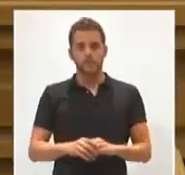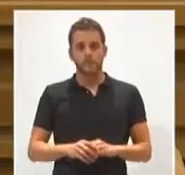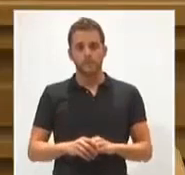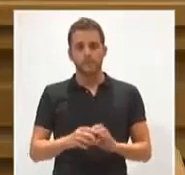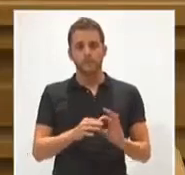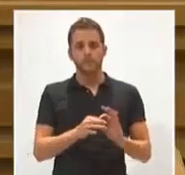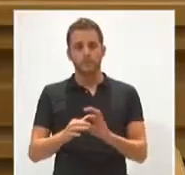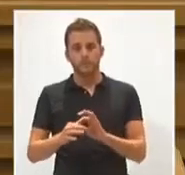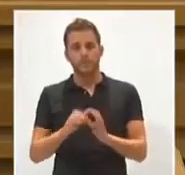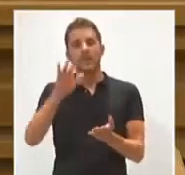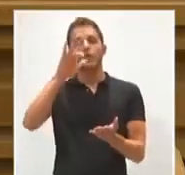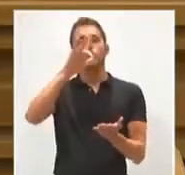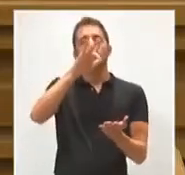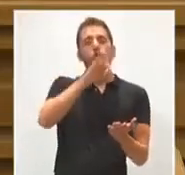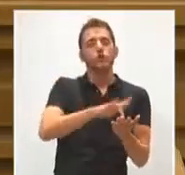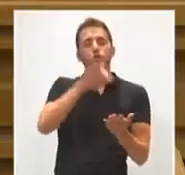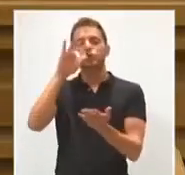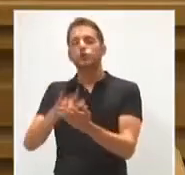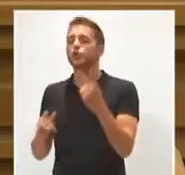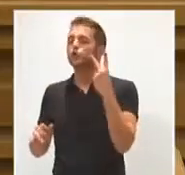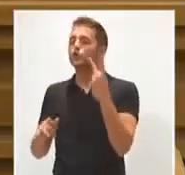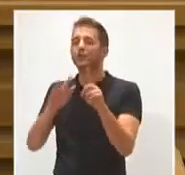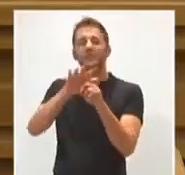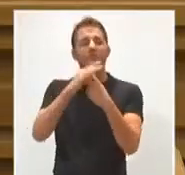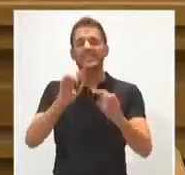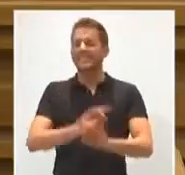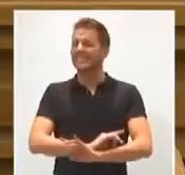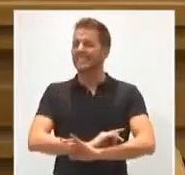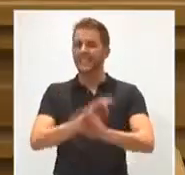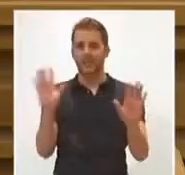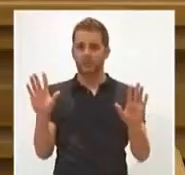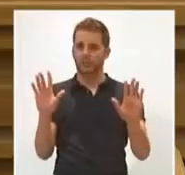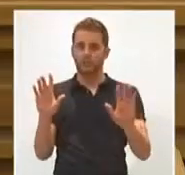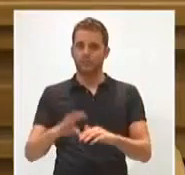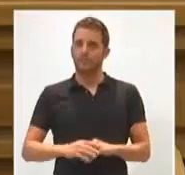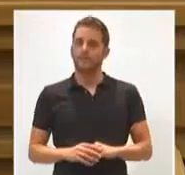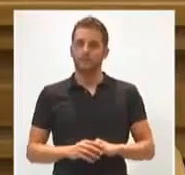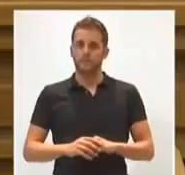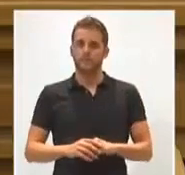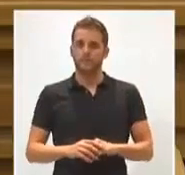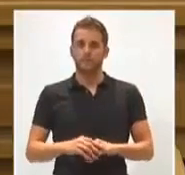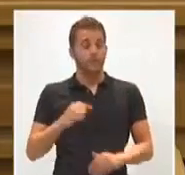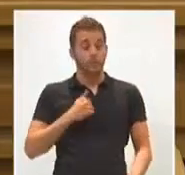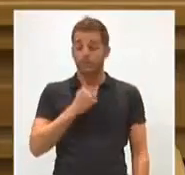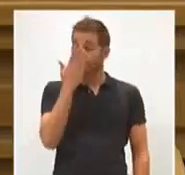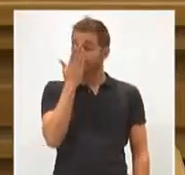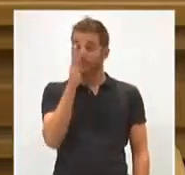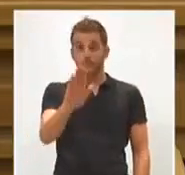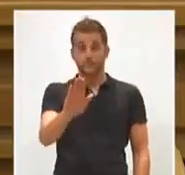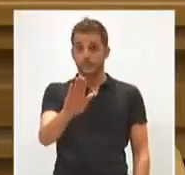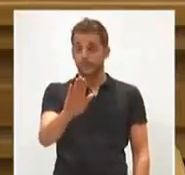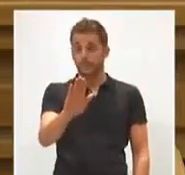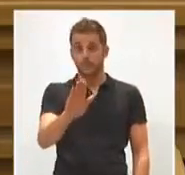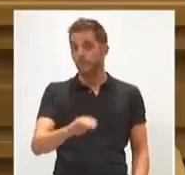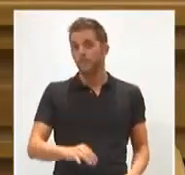ha habido unos momentos muy claros ha habido dos momentos muy claros y lo digo sinceramente el primero